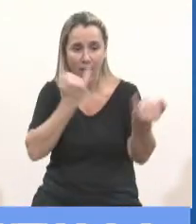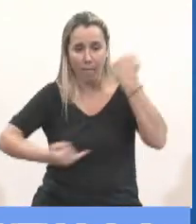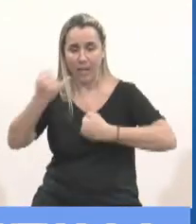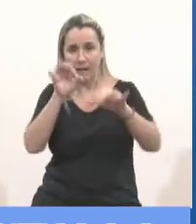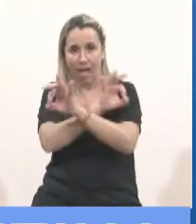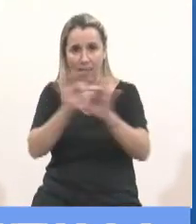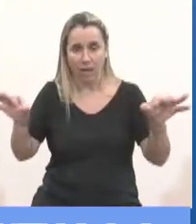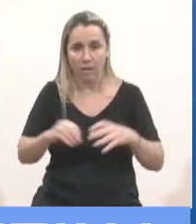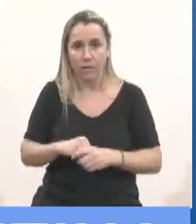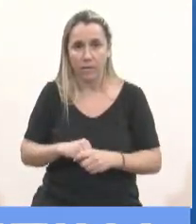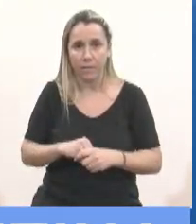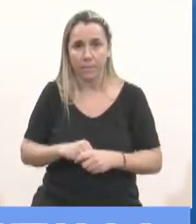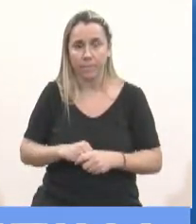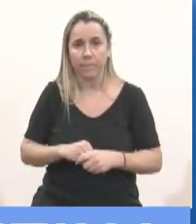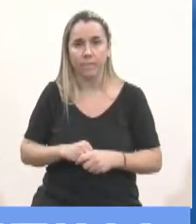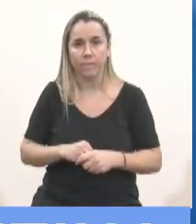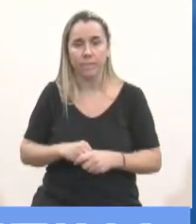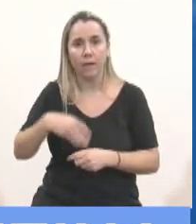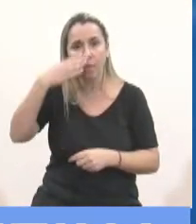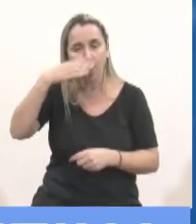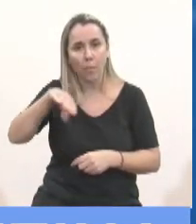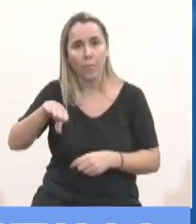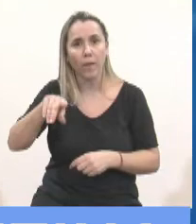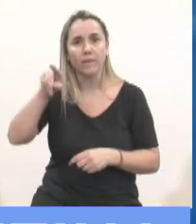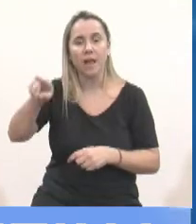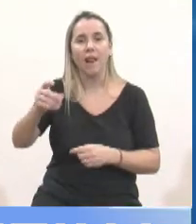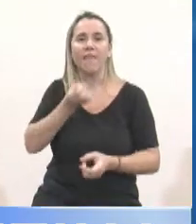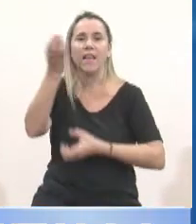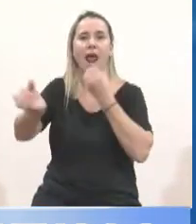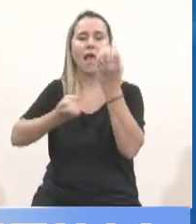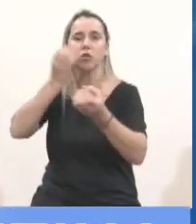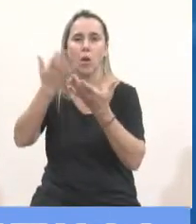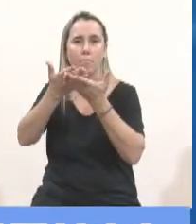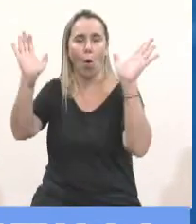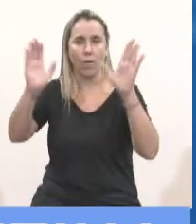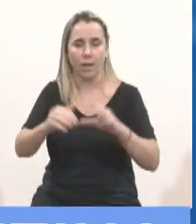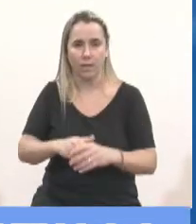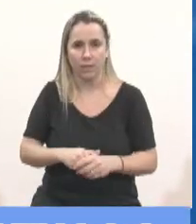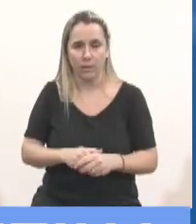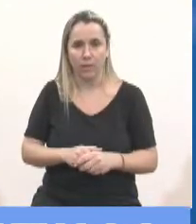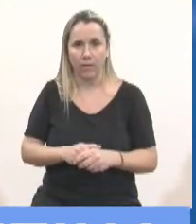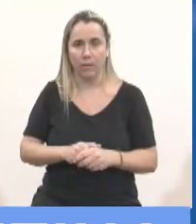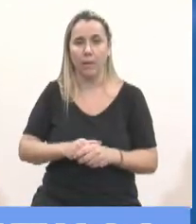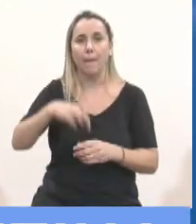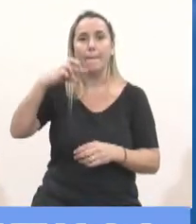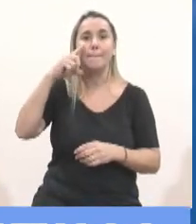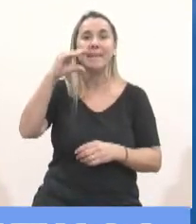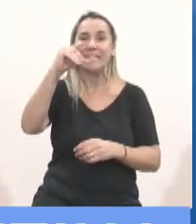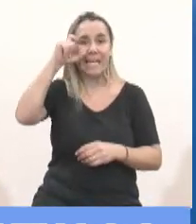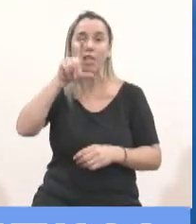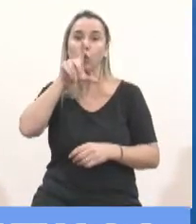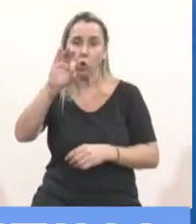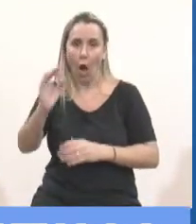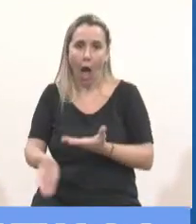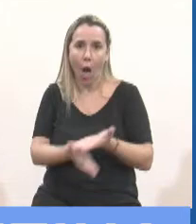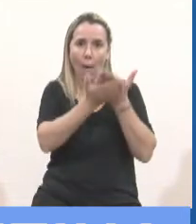explicaciones. Y después hacían sus declaraciones públicas. Pichetto avalando, El tema